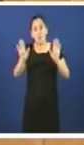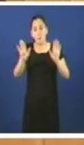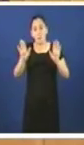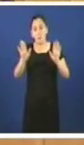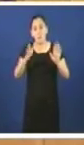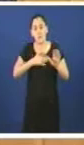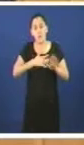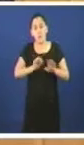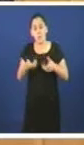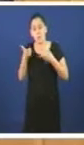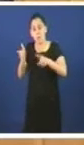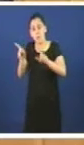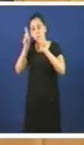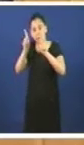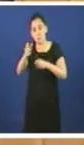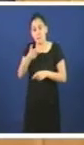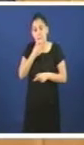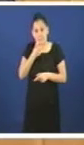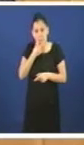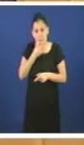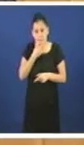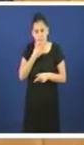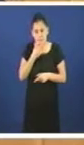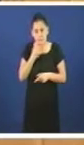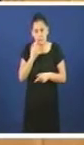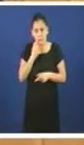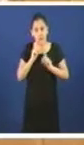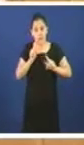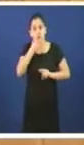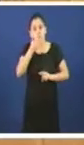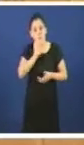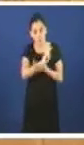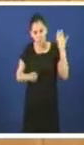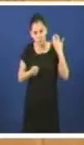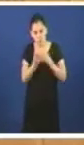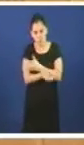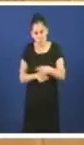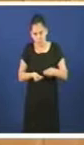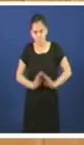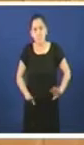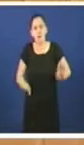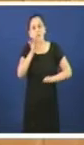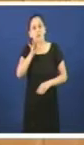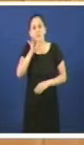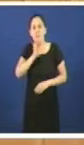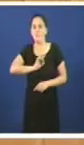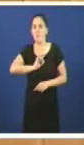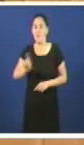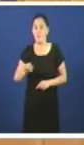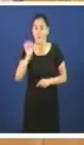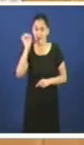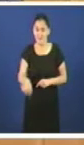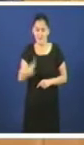impartir en inglés y defectos y se finas secciones bilingües más no en galego en este pueblo